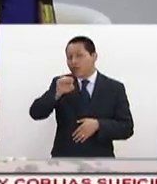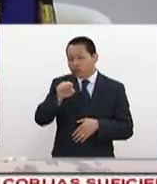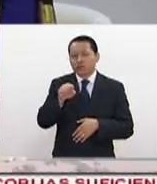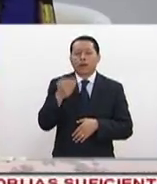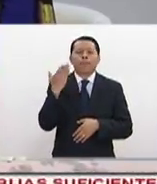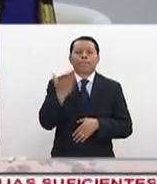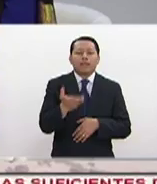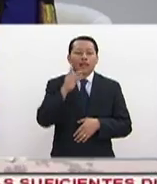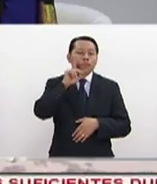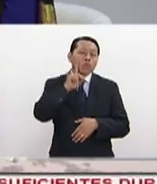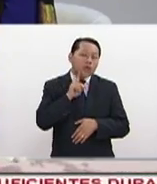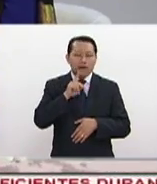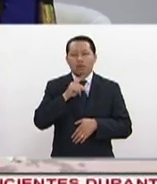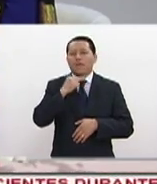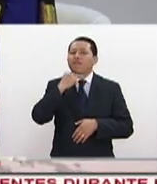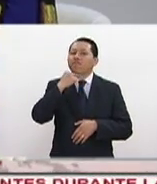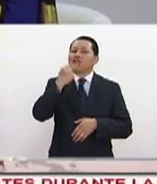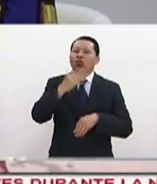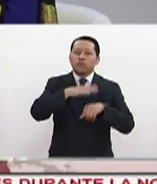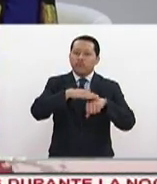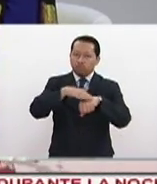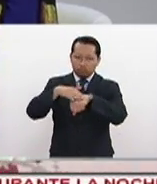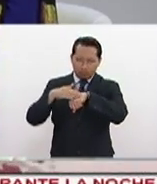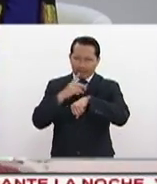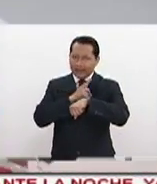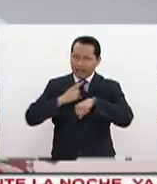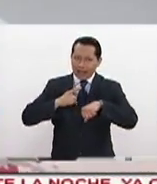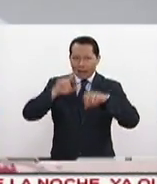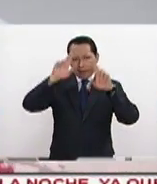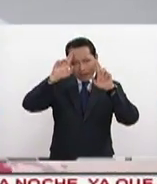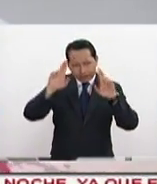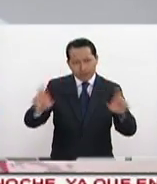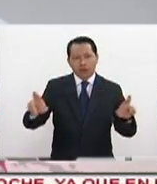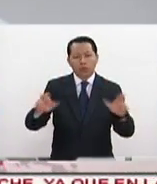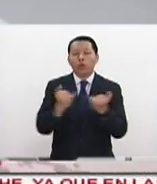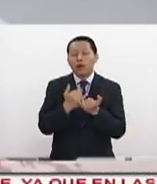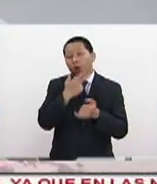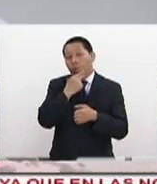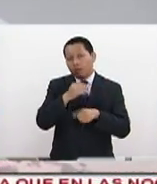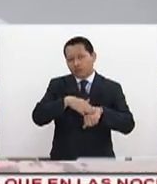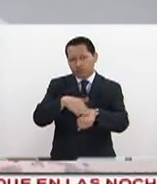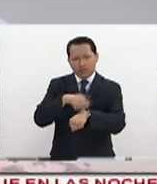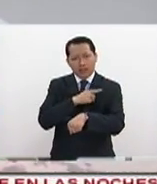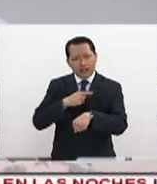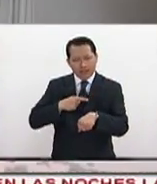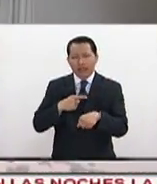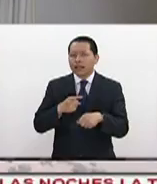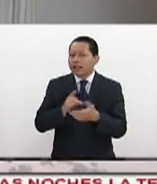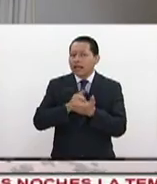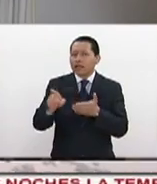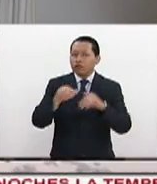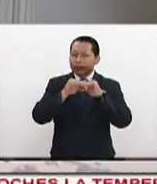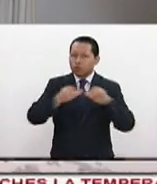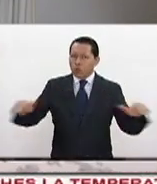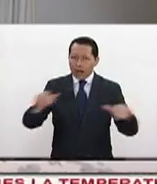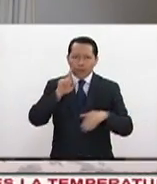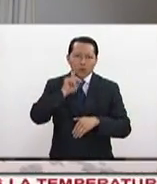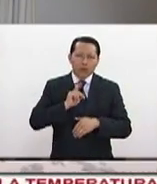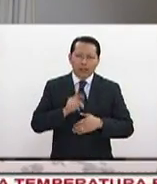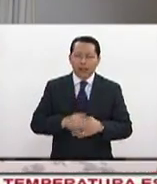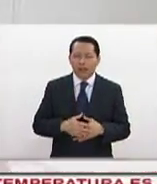las mujeres alzar la voz para exigir respeto y a los hombres les hizo un llamado a promover los derechos e igualdad de las mujeres.